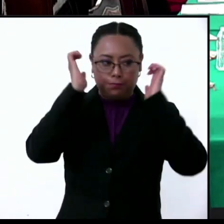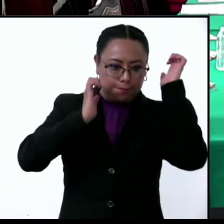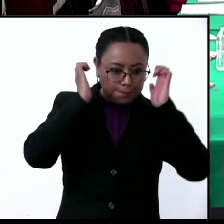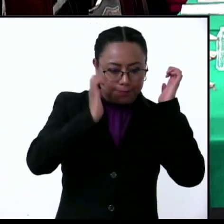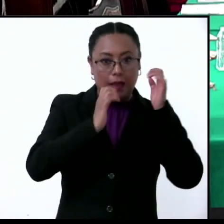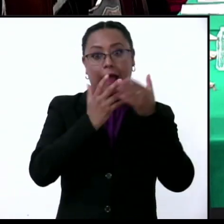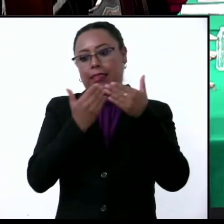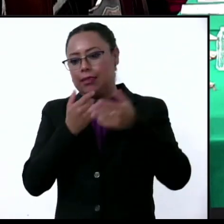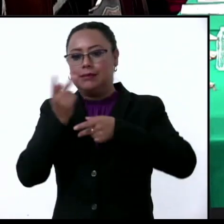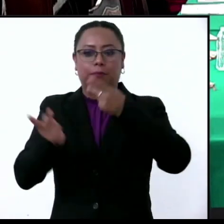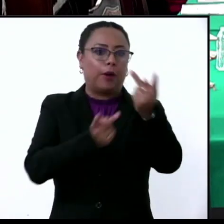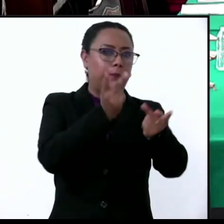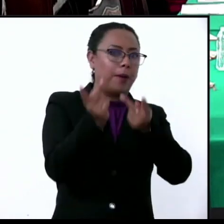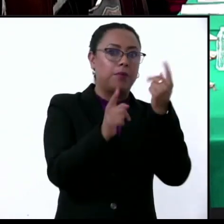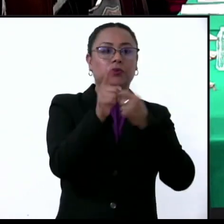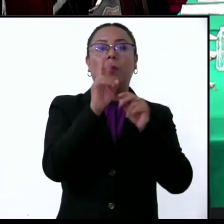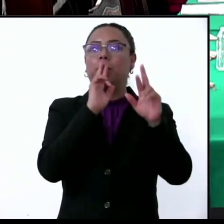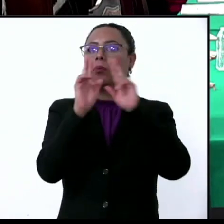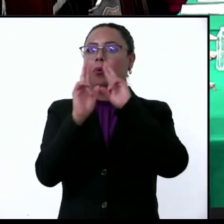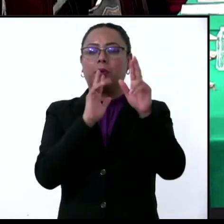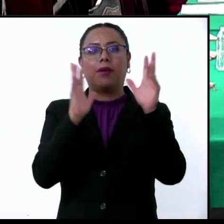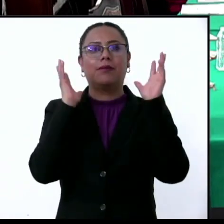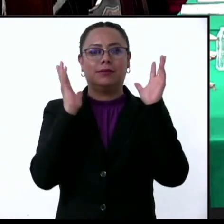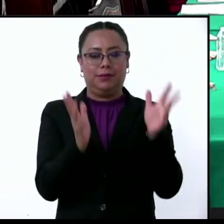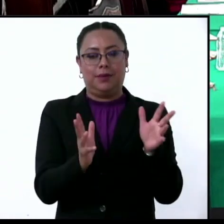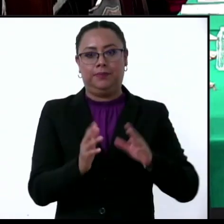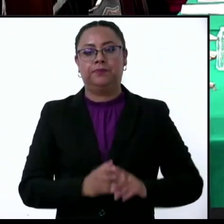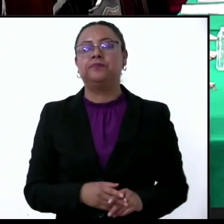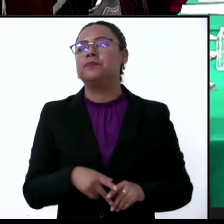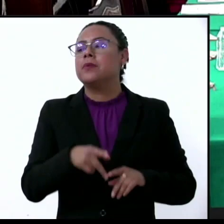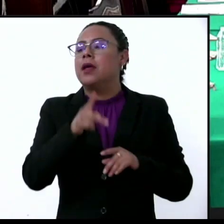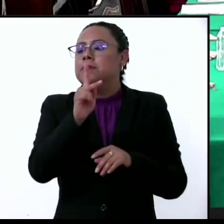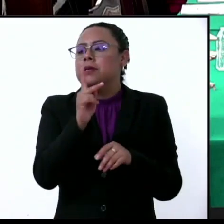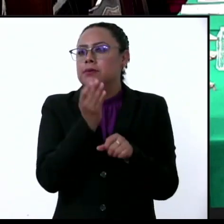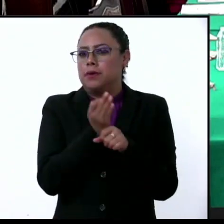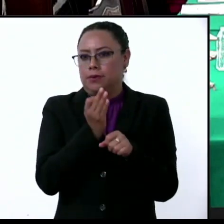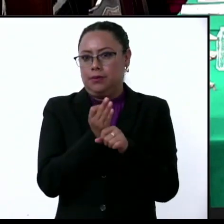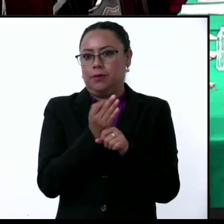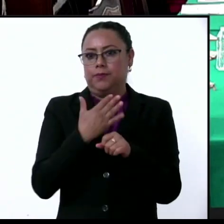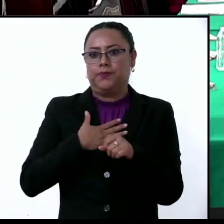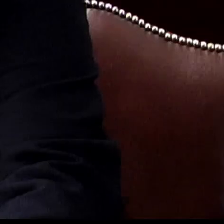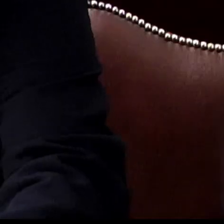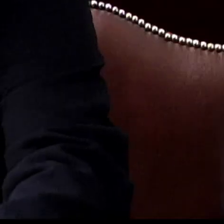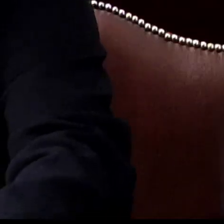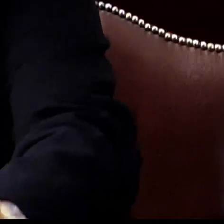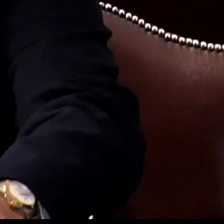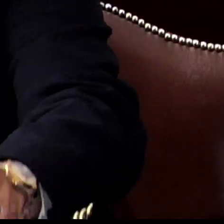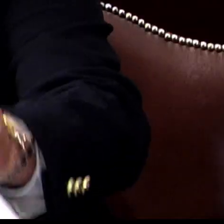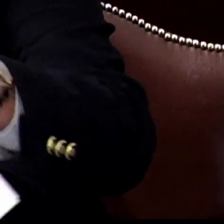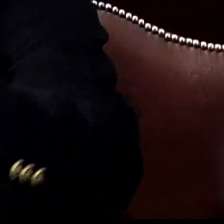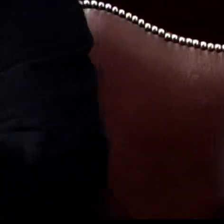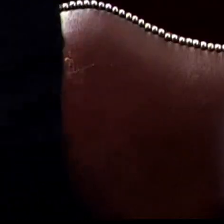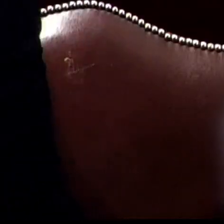dudas realmente, pero no quisiera dejar pasar la ocasión para reconocer,